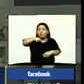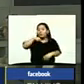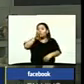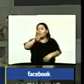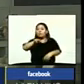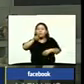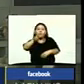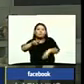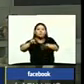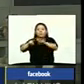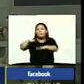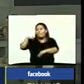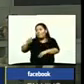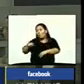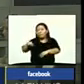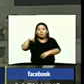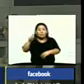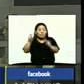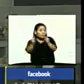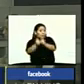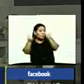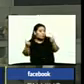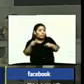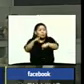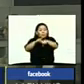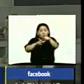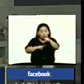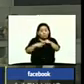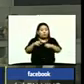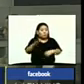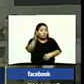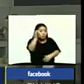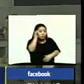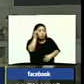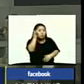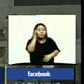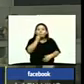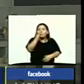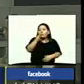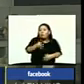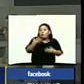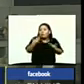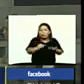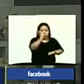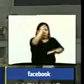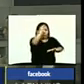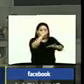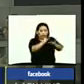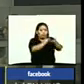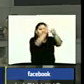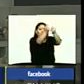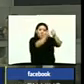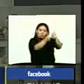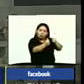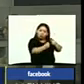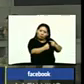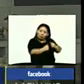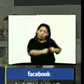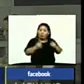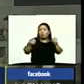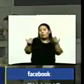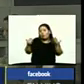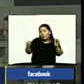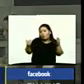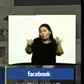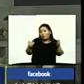.1 millones de dólares. Y si bien es cierto presenta una reducción con respecto al presupuesto general